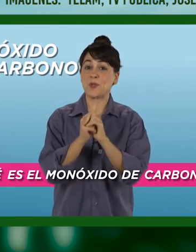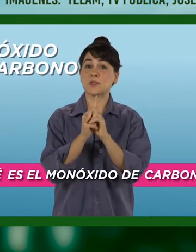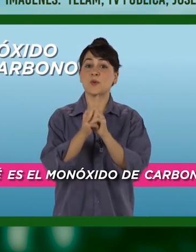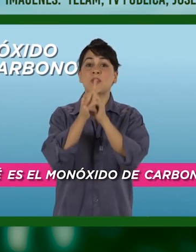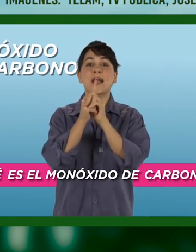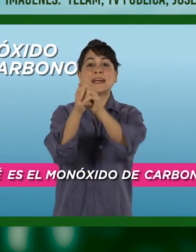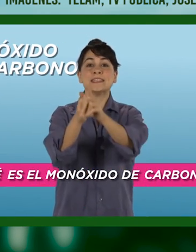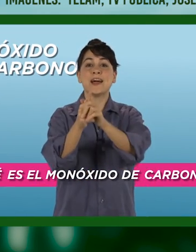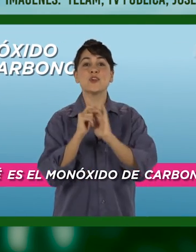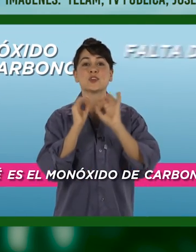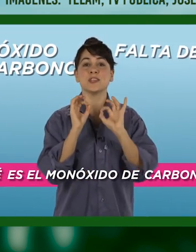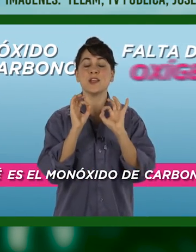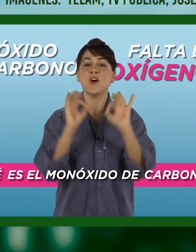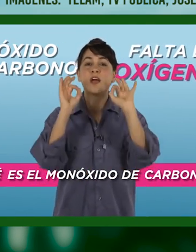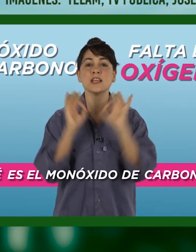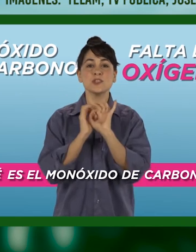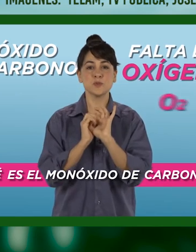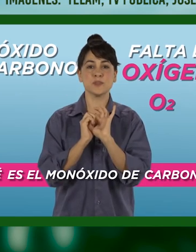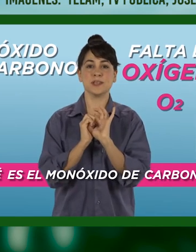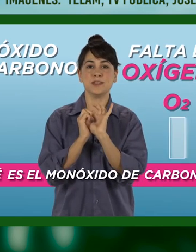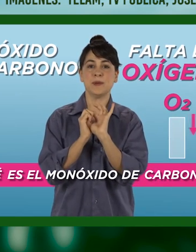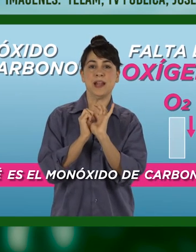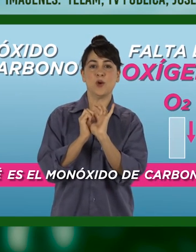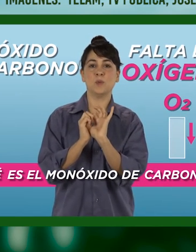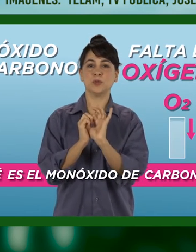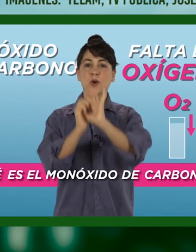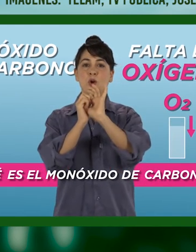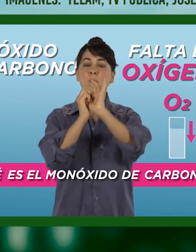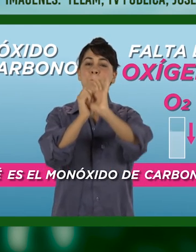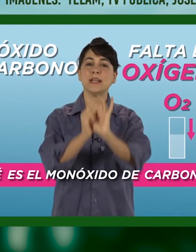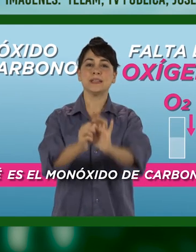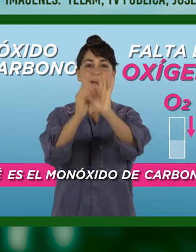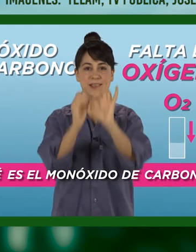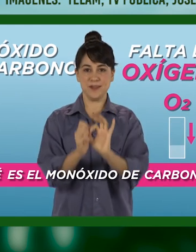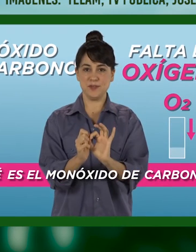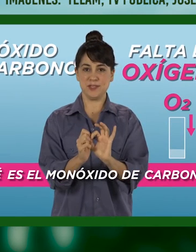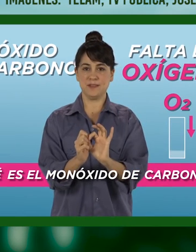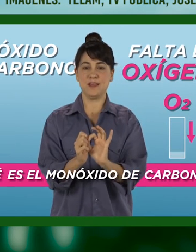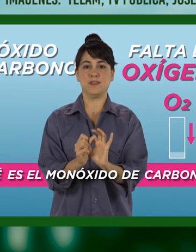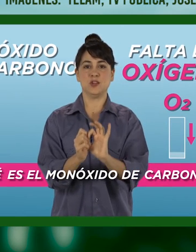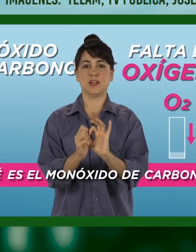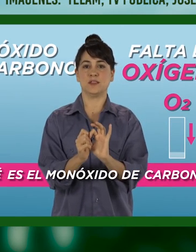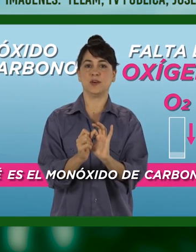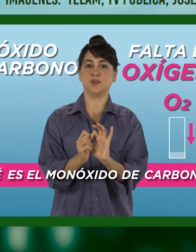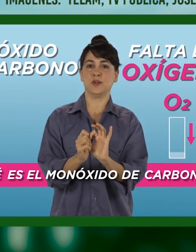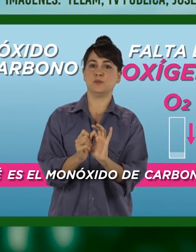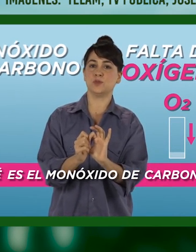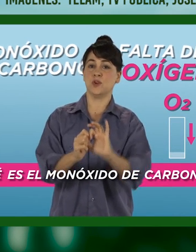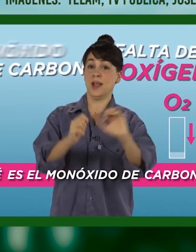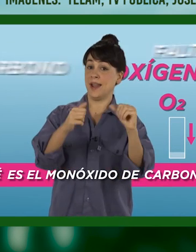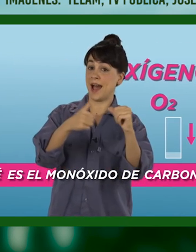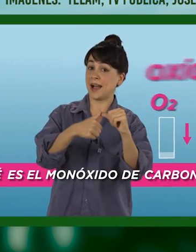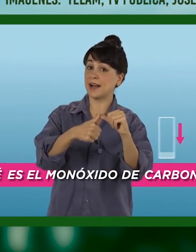Y por compromiso del presidente de la Cámara, Sergio Massa, y del presidente del Frente de Todos, Máximo